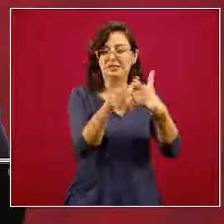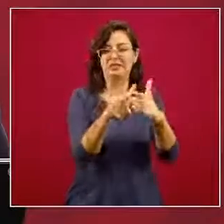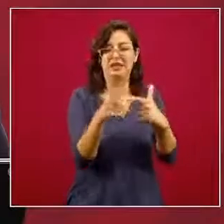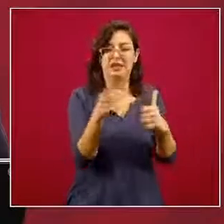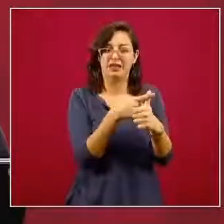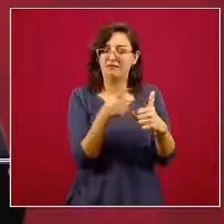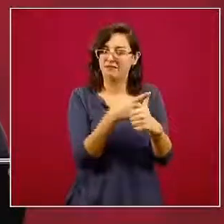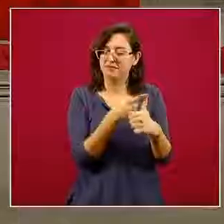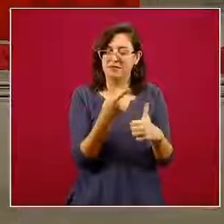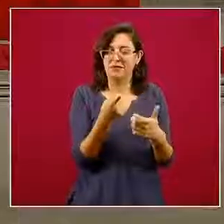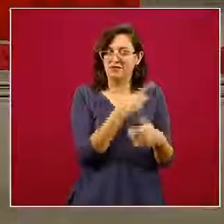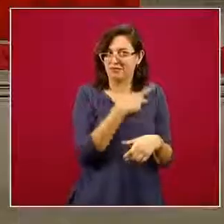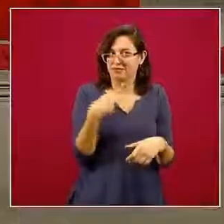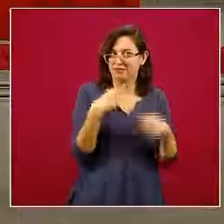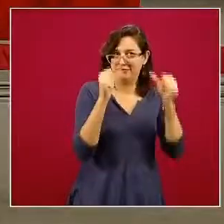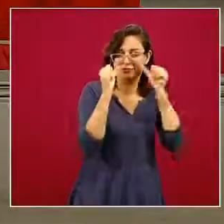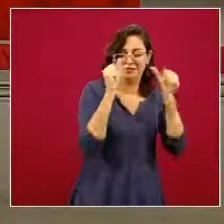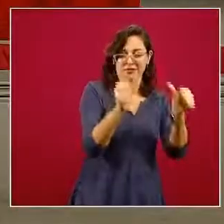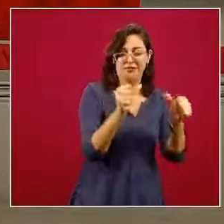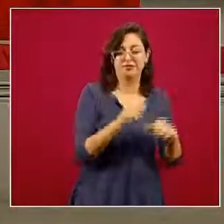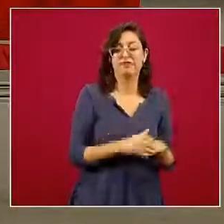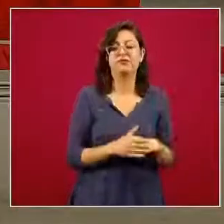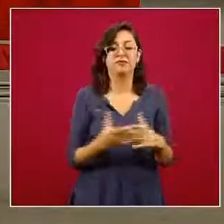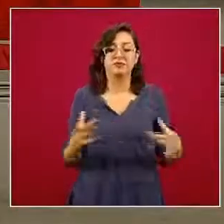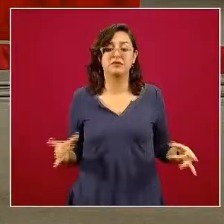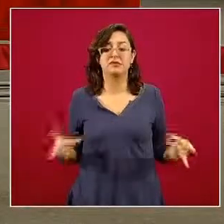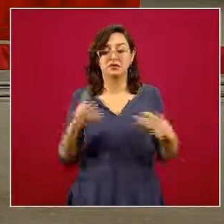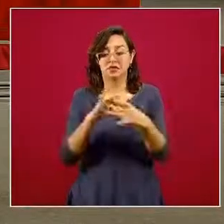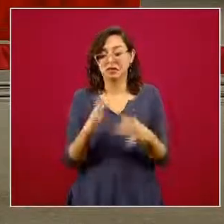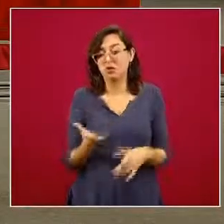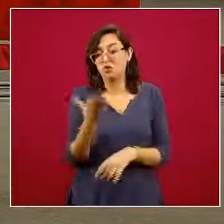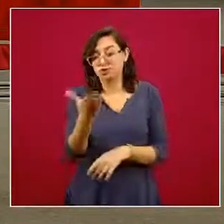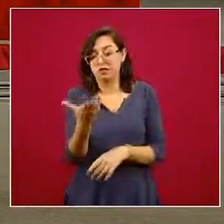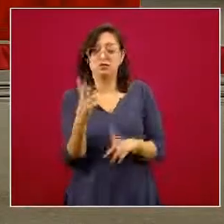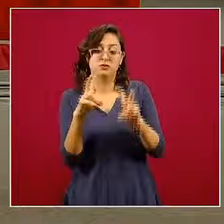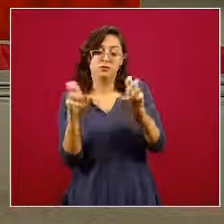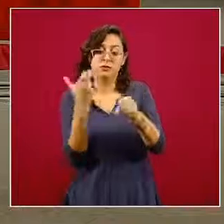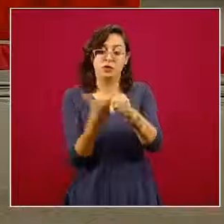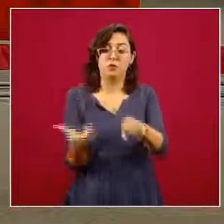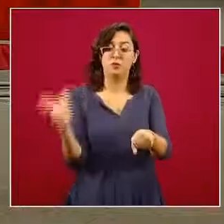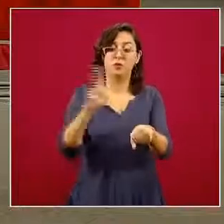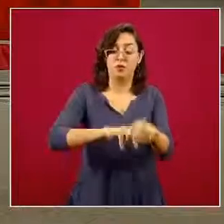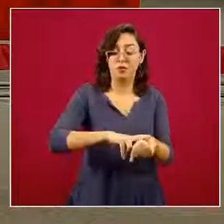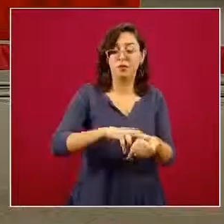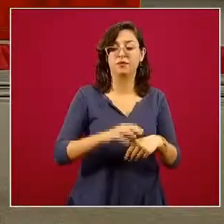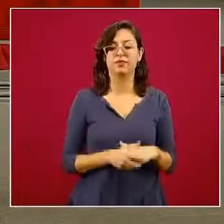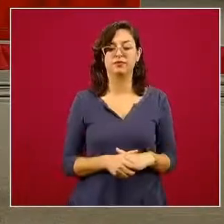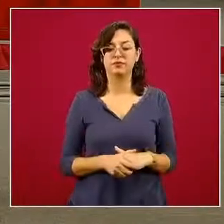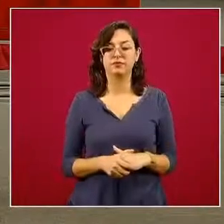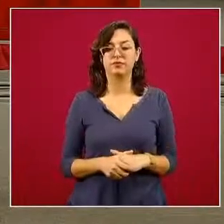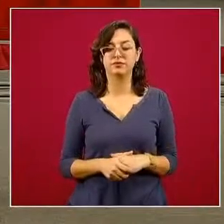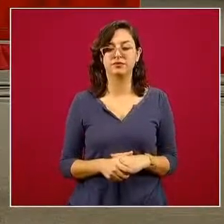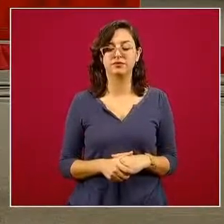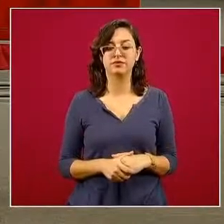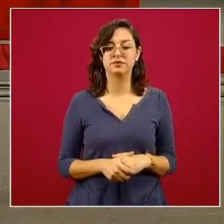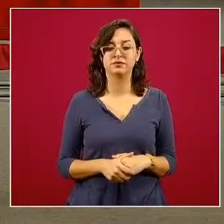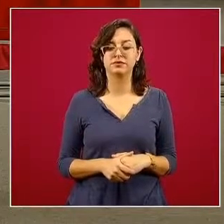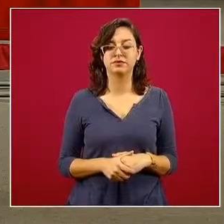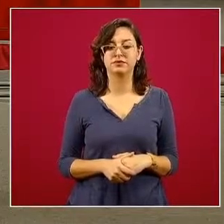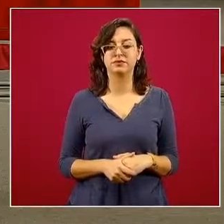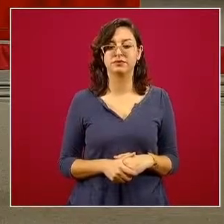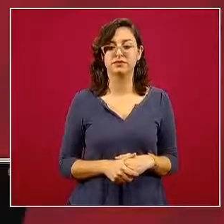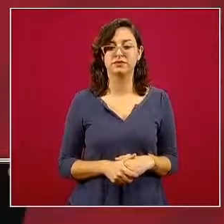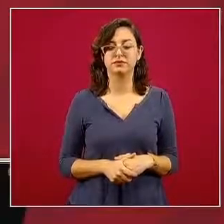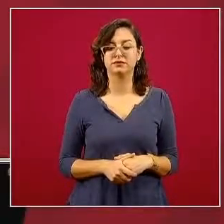de prevención. Y lo relaciono por lo que usted amablemente me pregunta sobre la infraestructura hospitalaria. Uno de los elementos que hemos